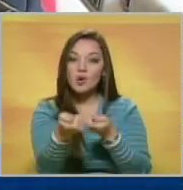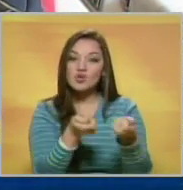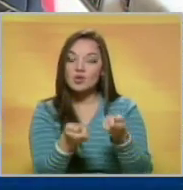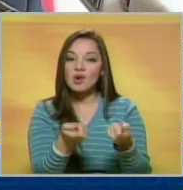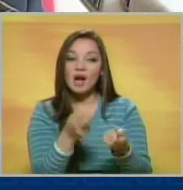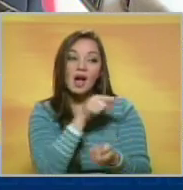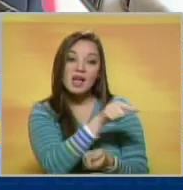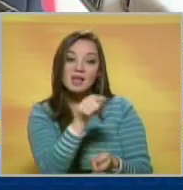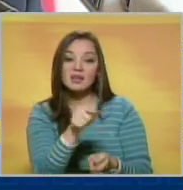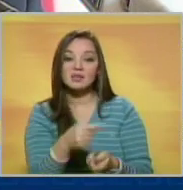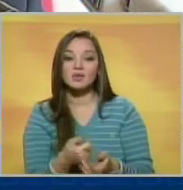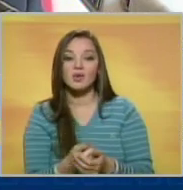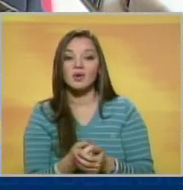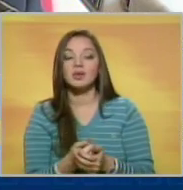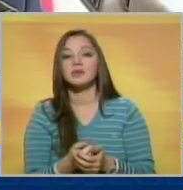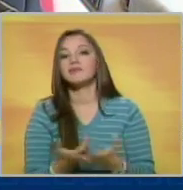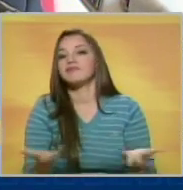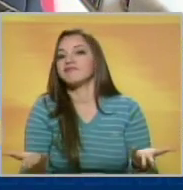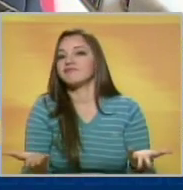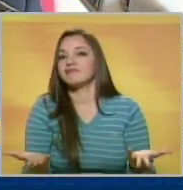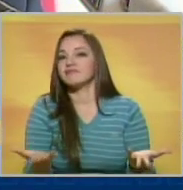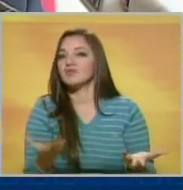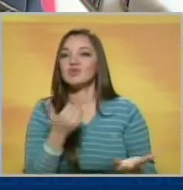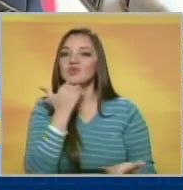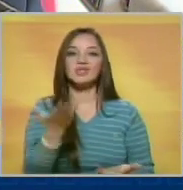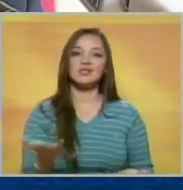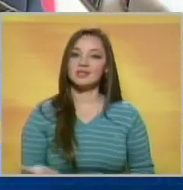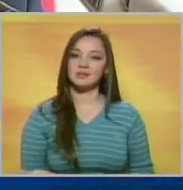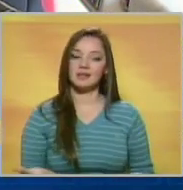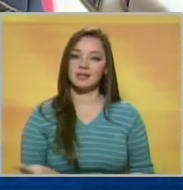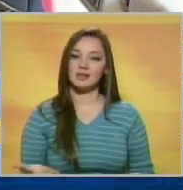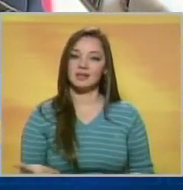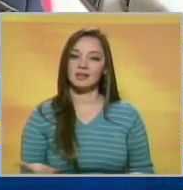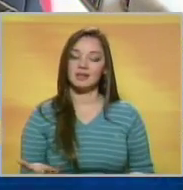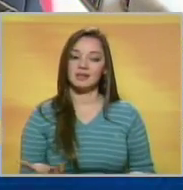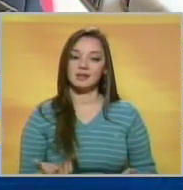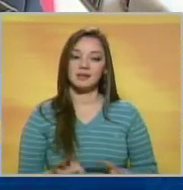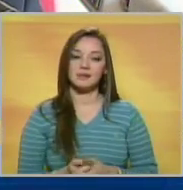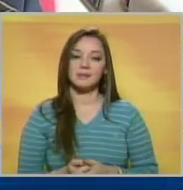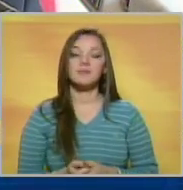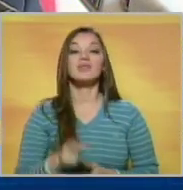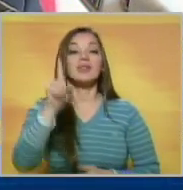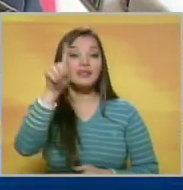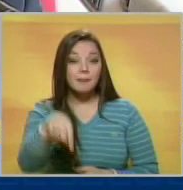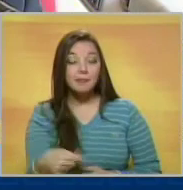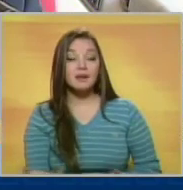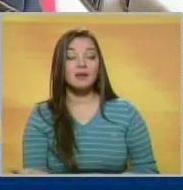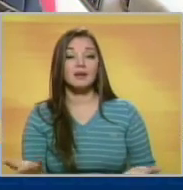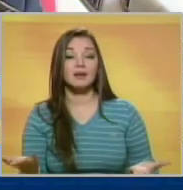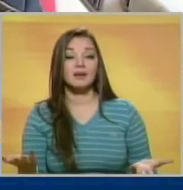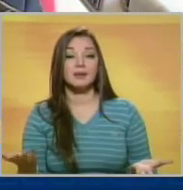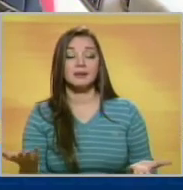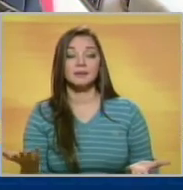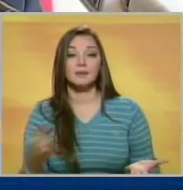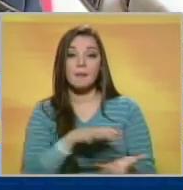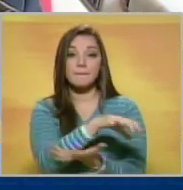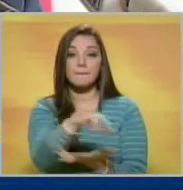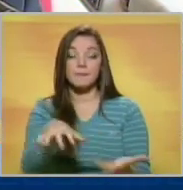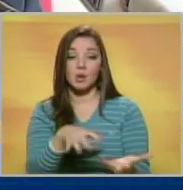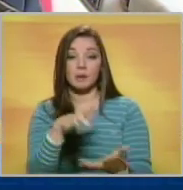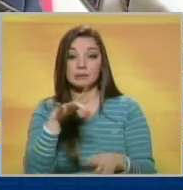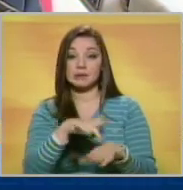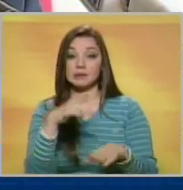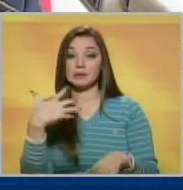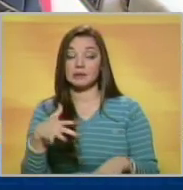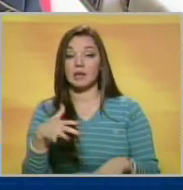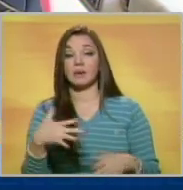flagelo han resultado ineficaces. A esto se suman graves problemas en el